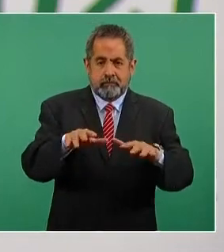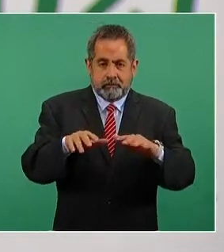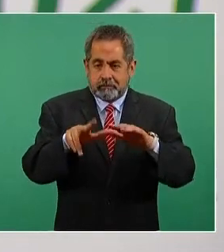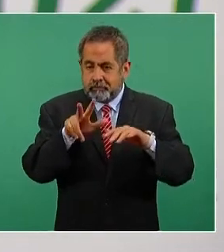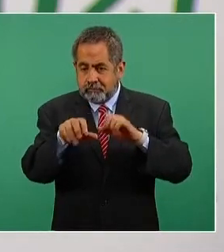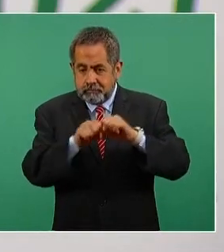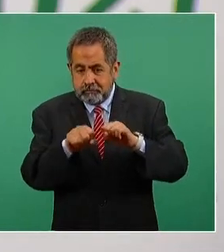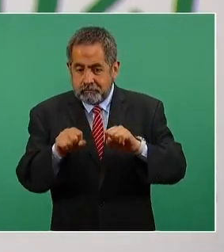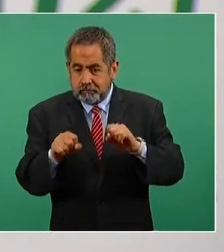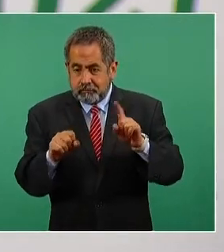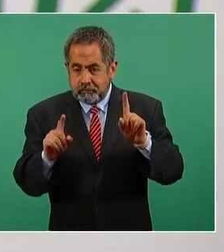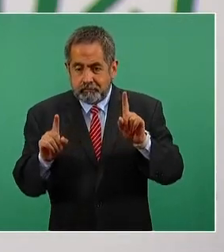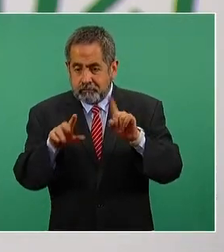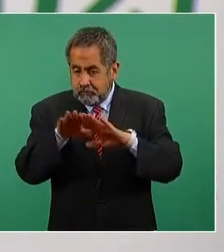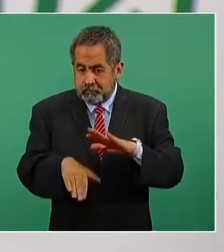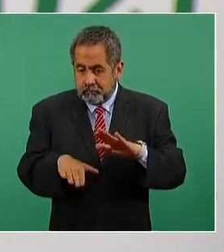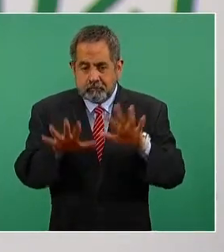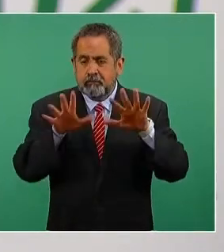menor.